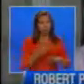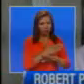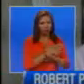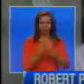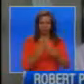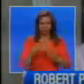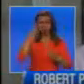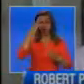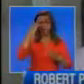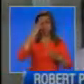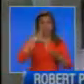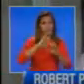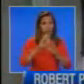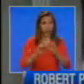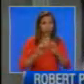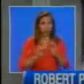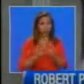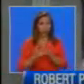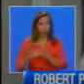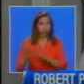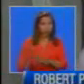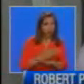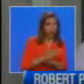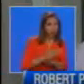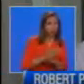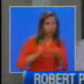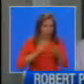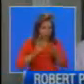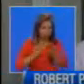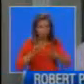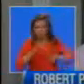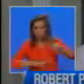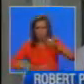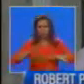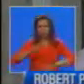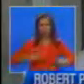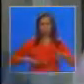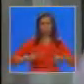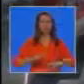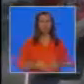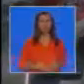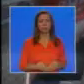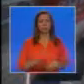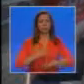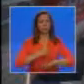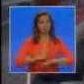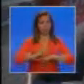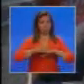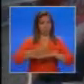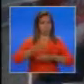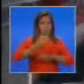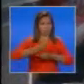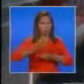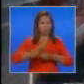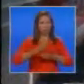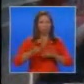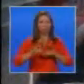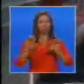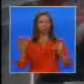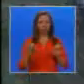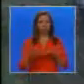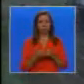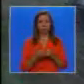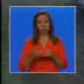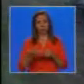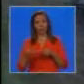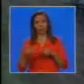las disposiciones que constan en el reglamento interprovincial de pasajeros. Así, según los directivos, las fallas que según la Agencia